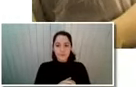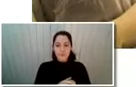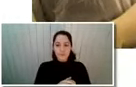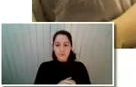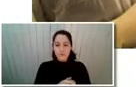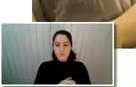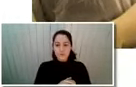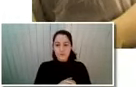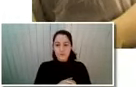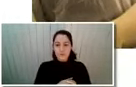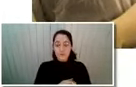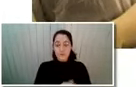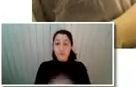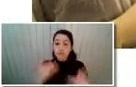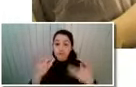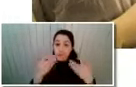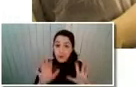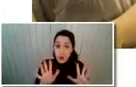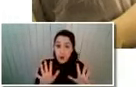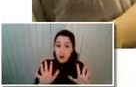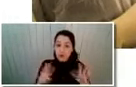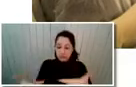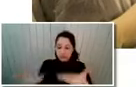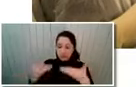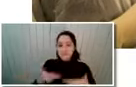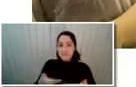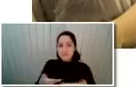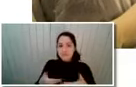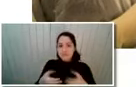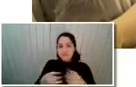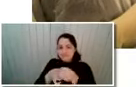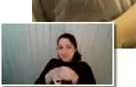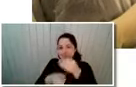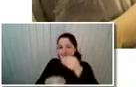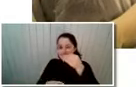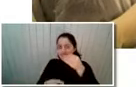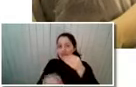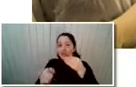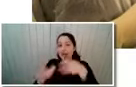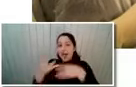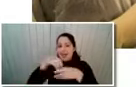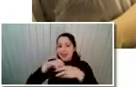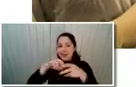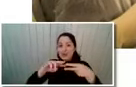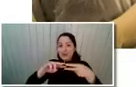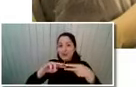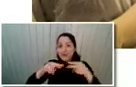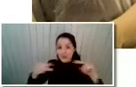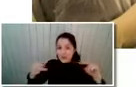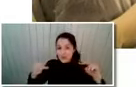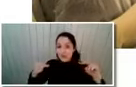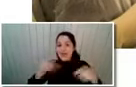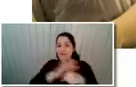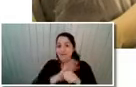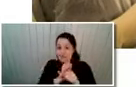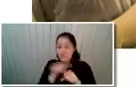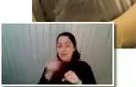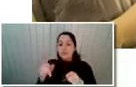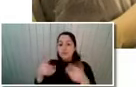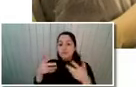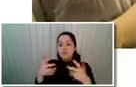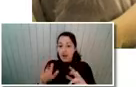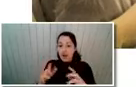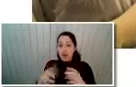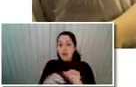Una vez que nosotros recibimos estas tórulas con el material genético, con la solución, lo que se hace es pasar a